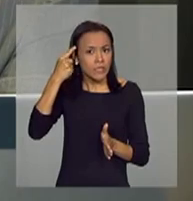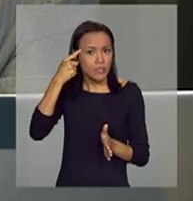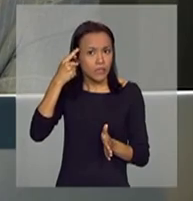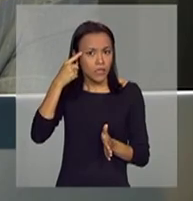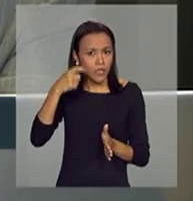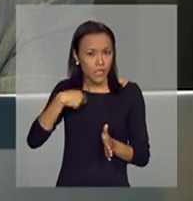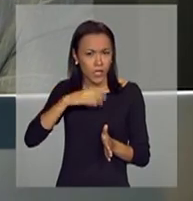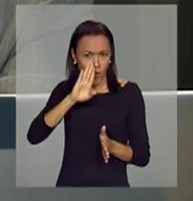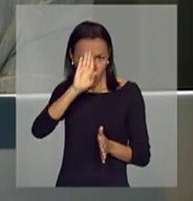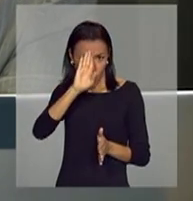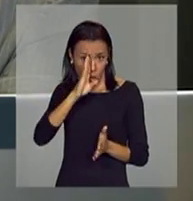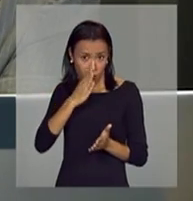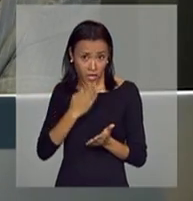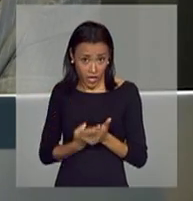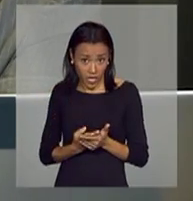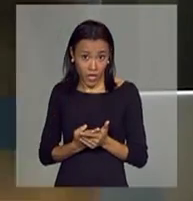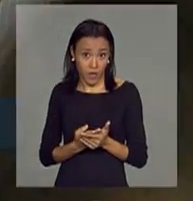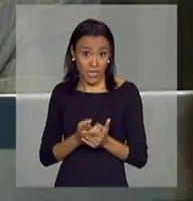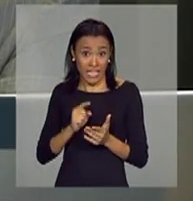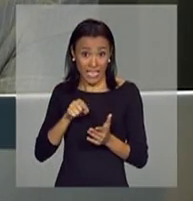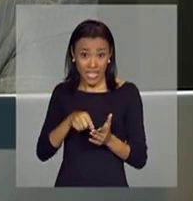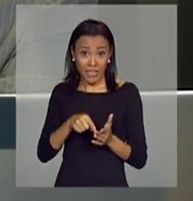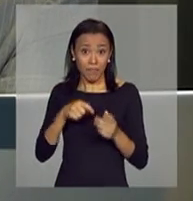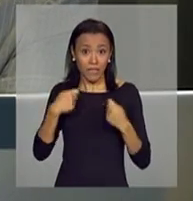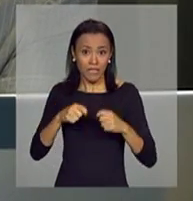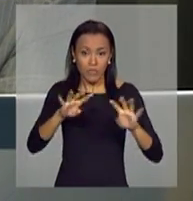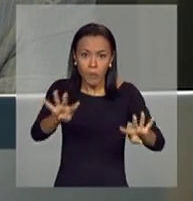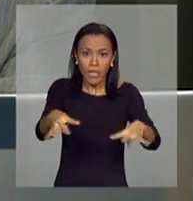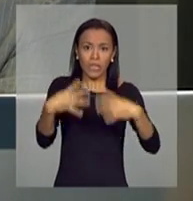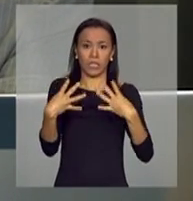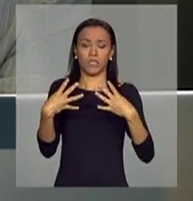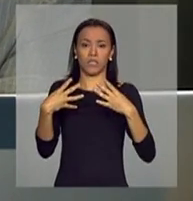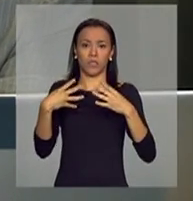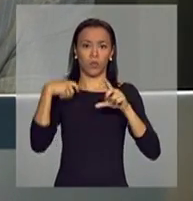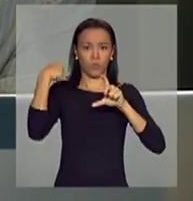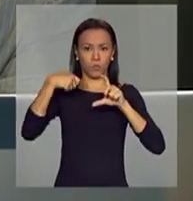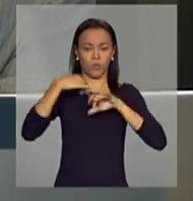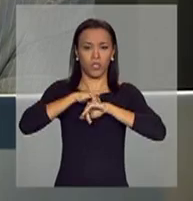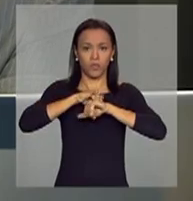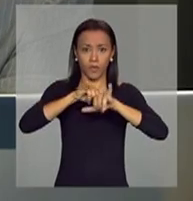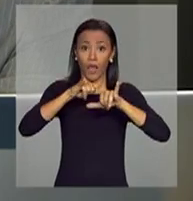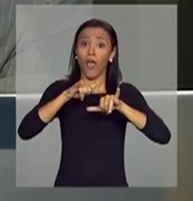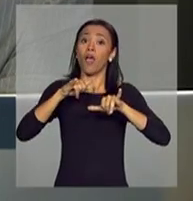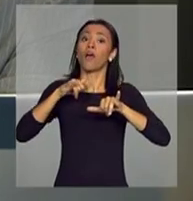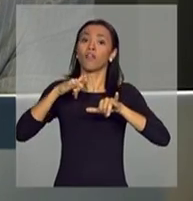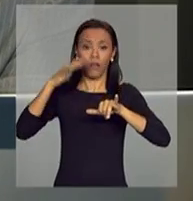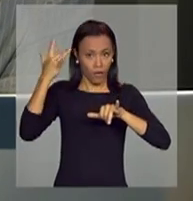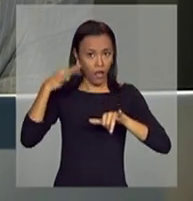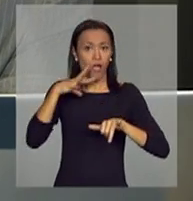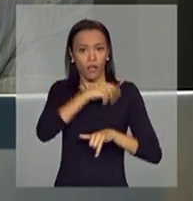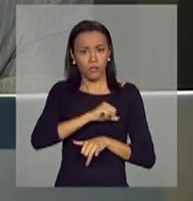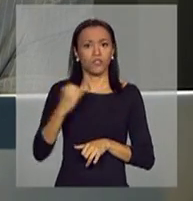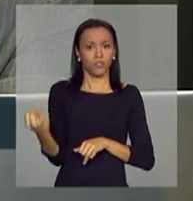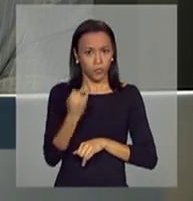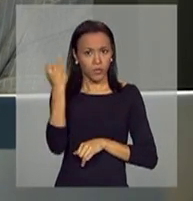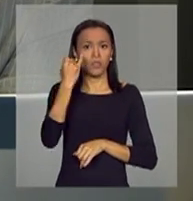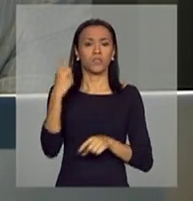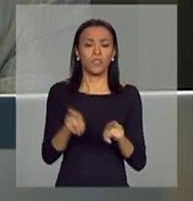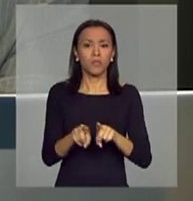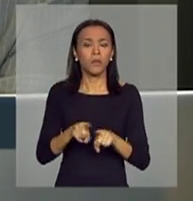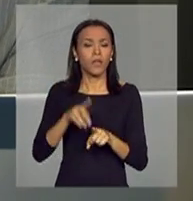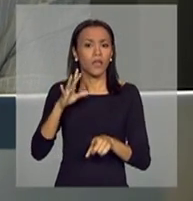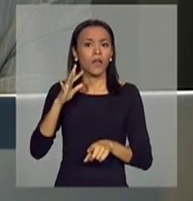que hayamos tenido este tipo de atención de prensa, así que eso me parece importante. También me parece importante